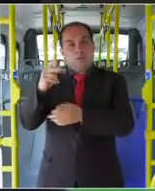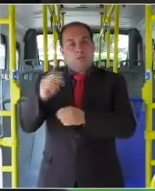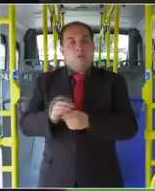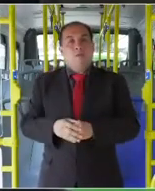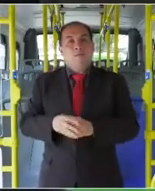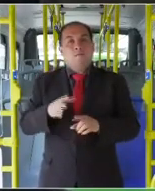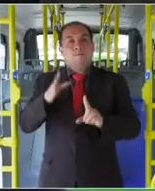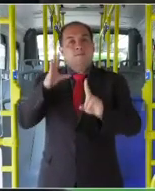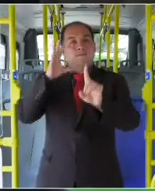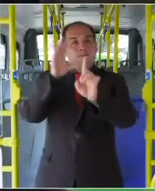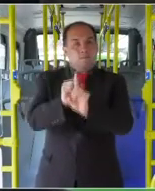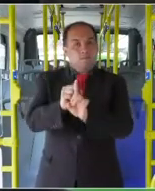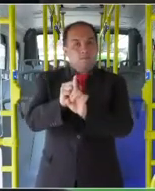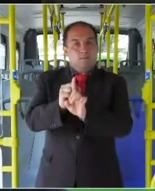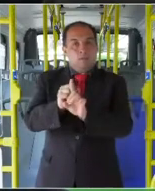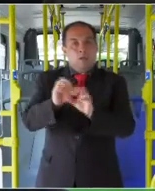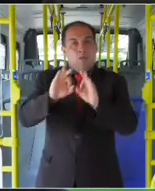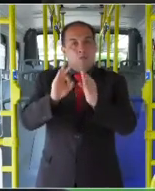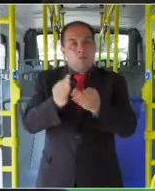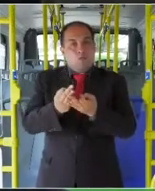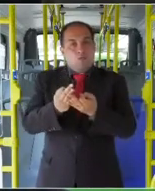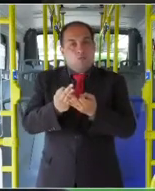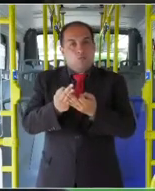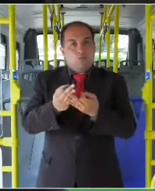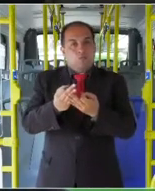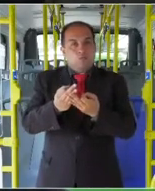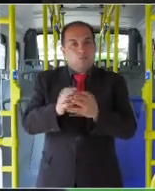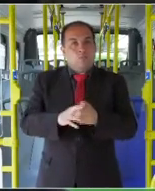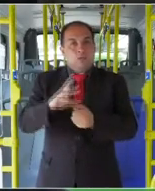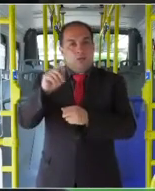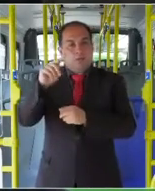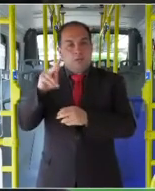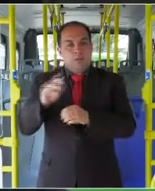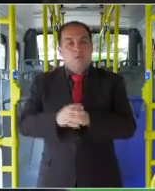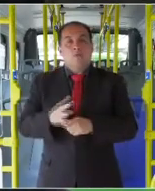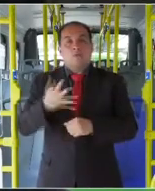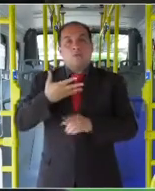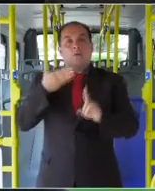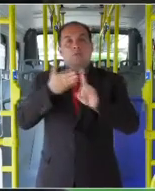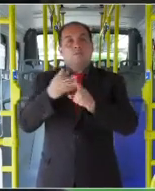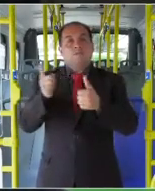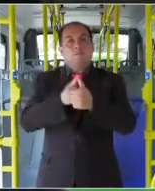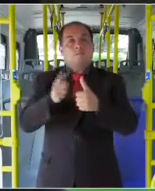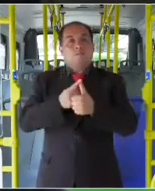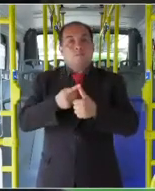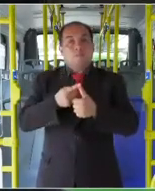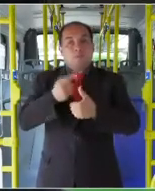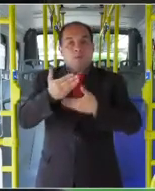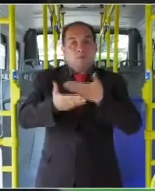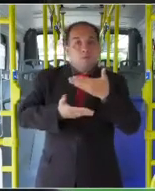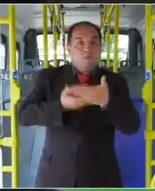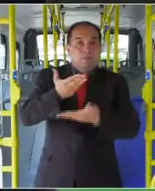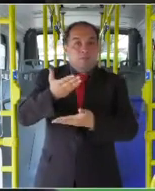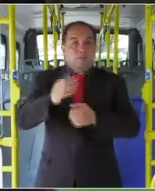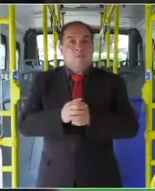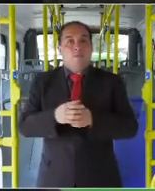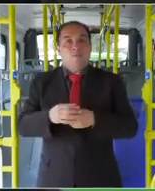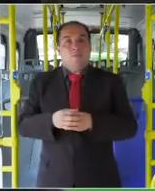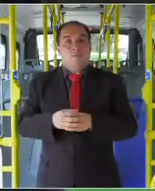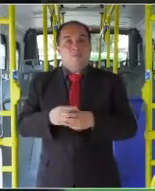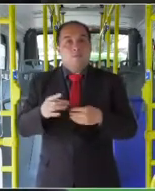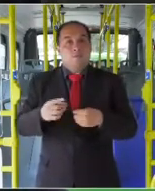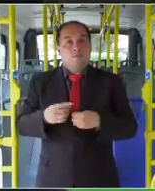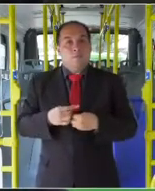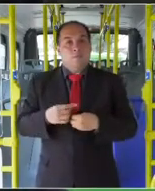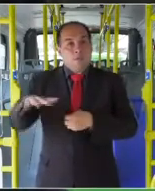para los que fue creado la RTP. La RTP tiene como su objetivo principal dar servicio en zonas de la